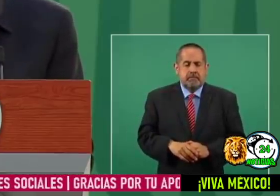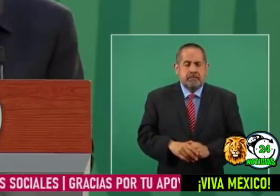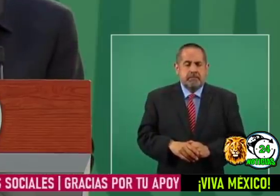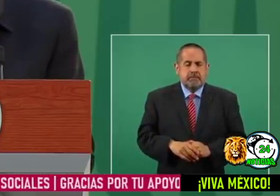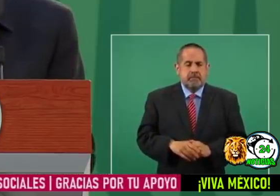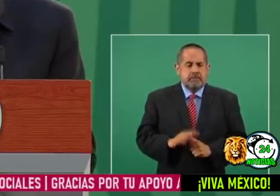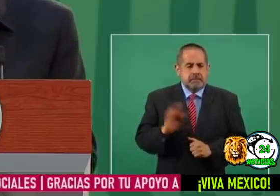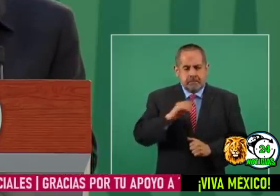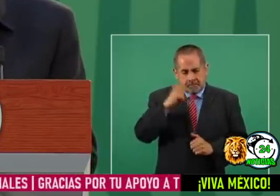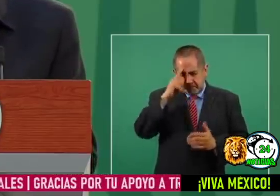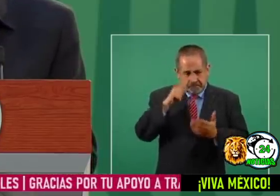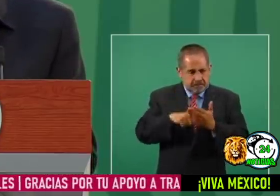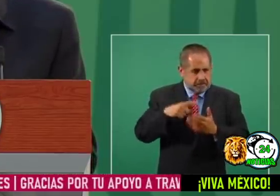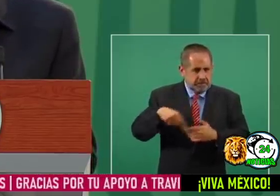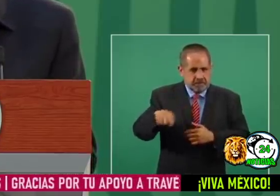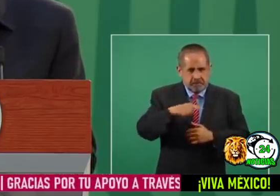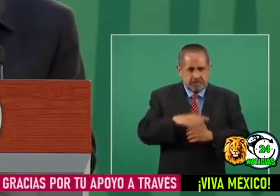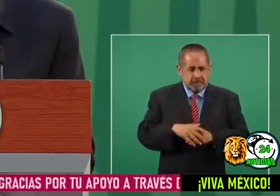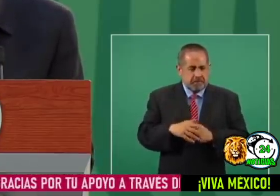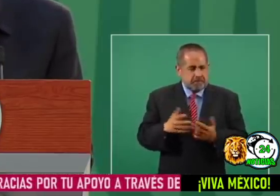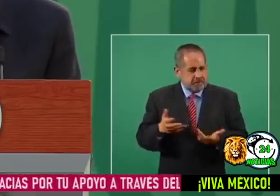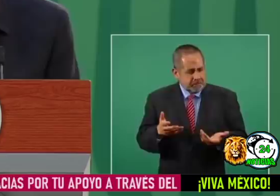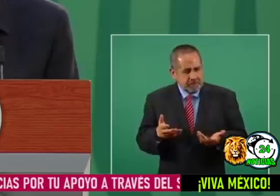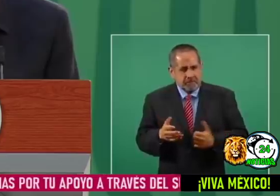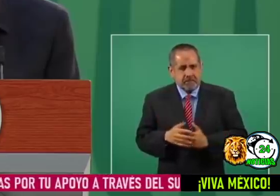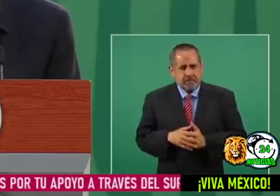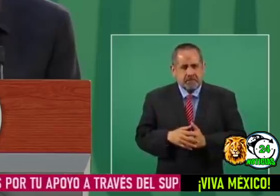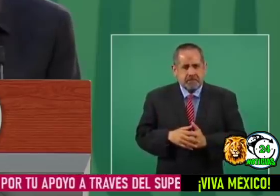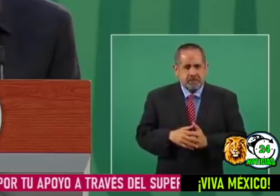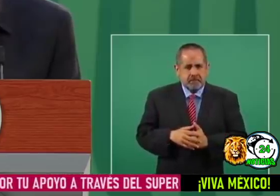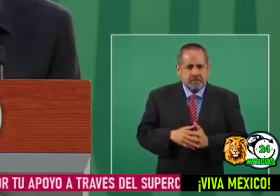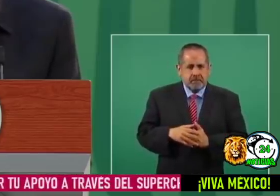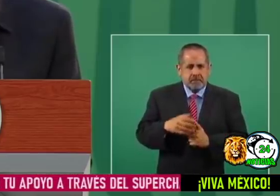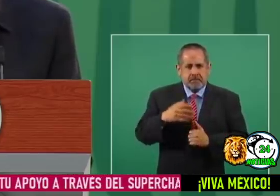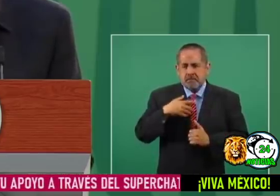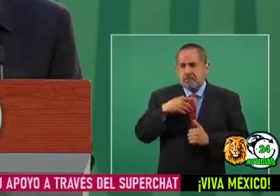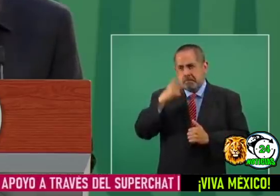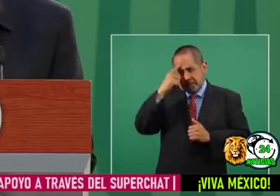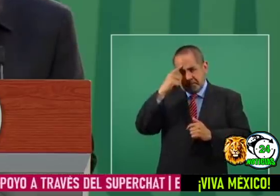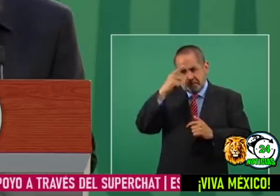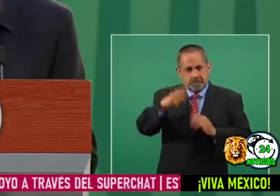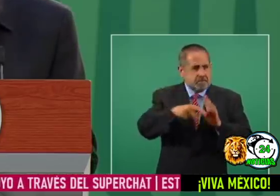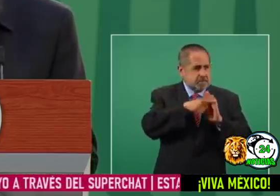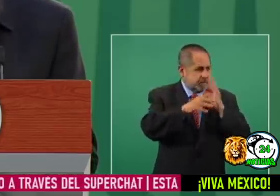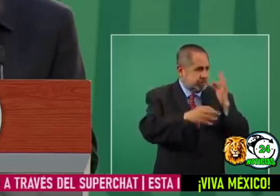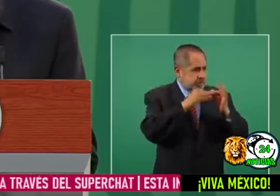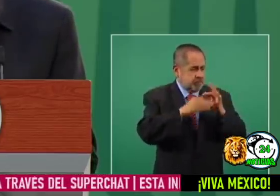creen que tenemos medios objetivos, profesionales,